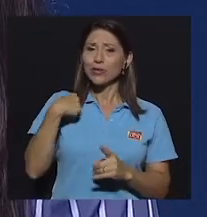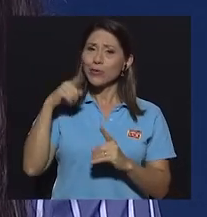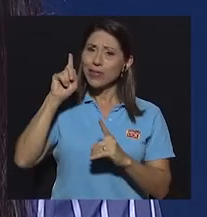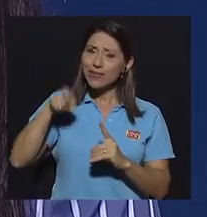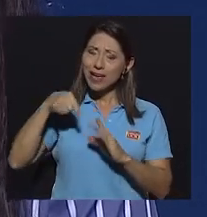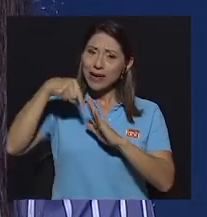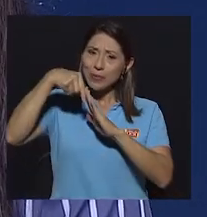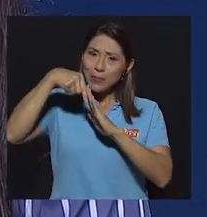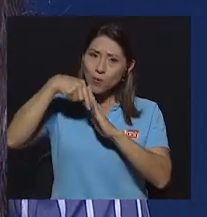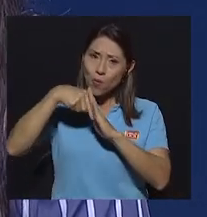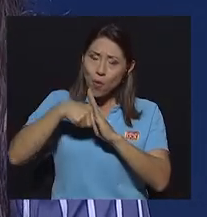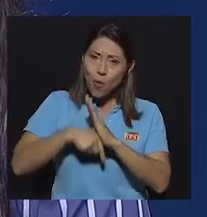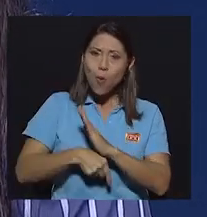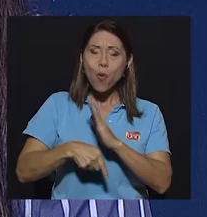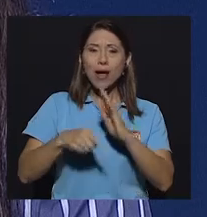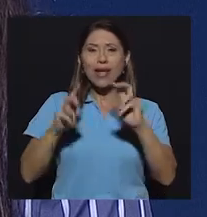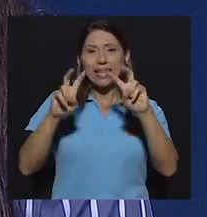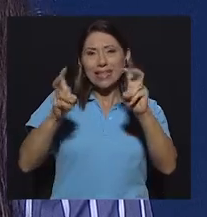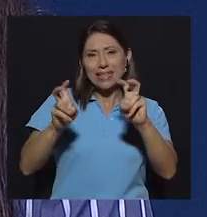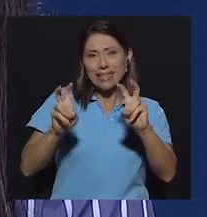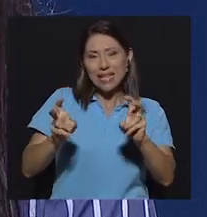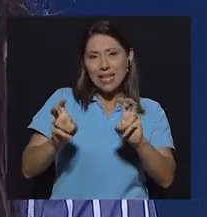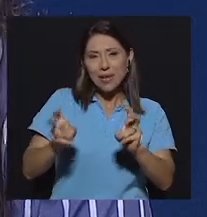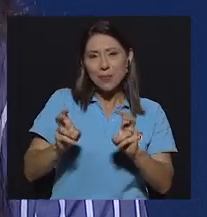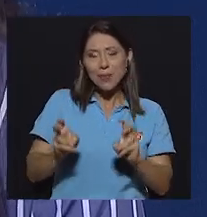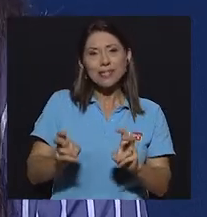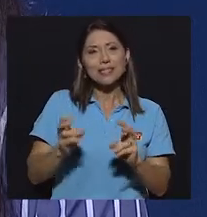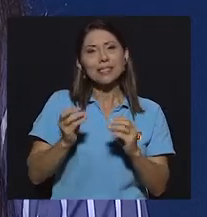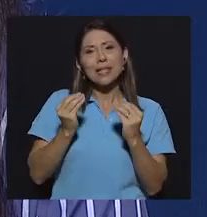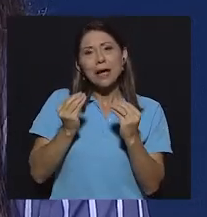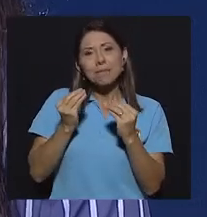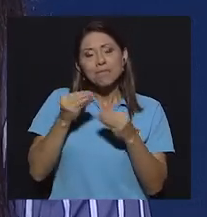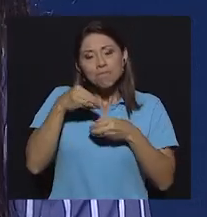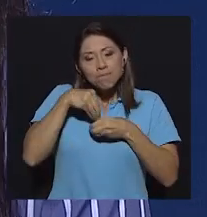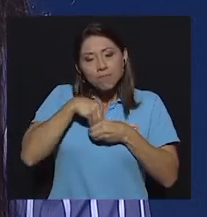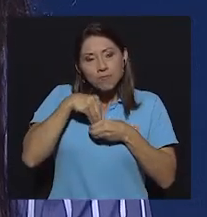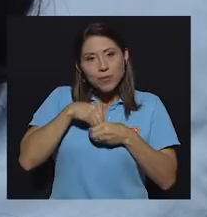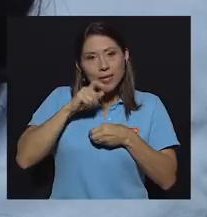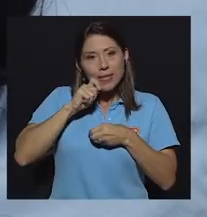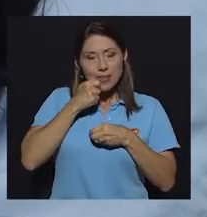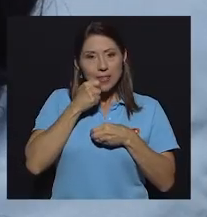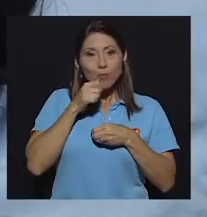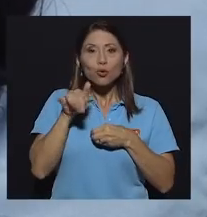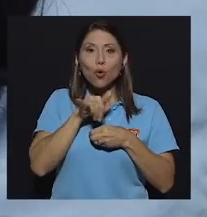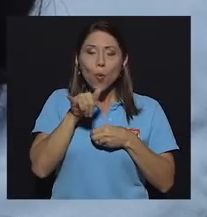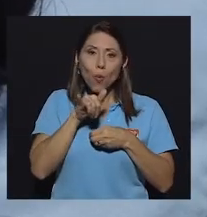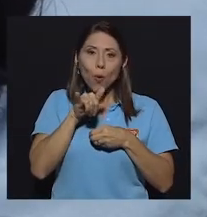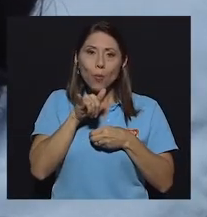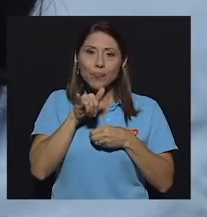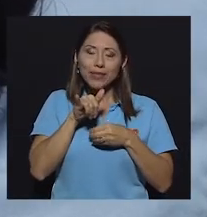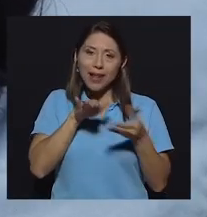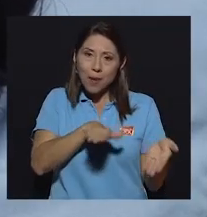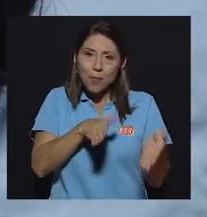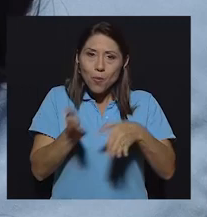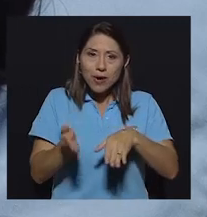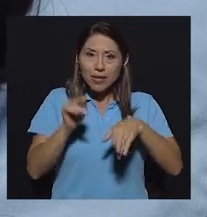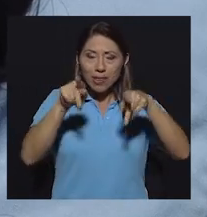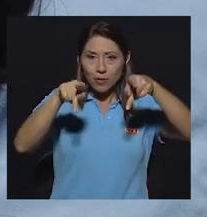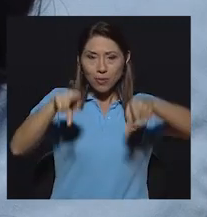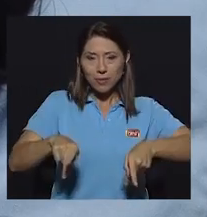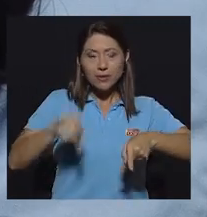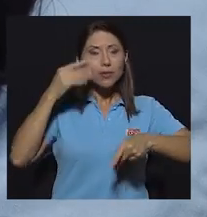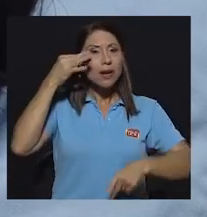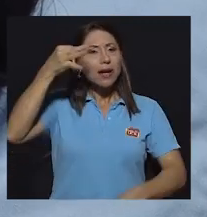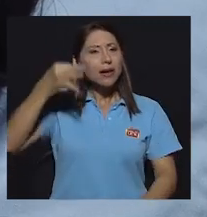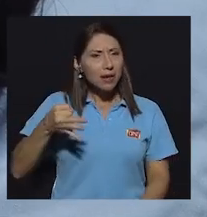en tantos temas tan íntimos como puede ser la muerte de una persona. Creo que eso estaba